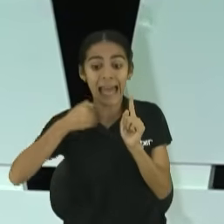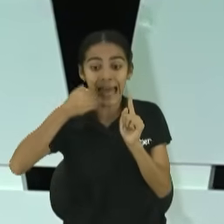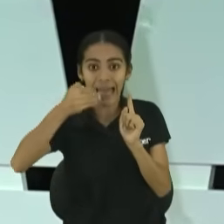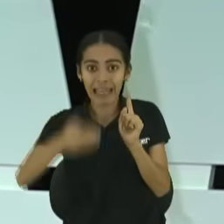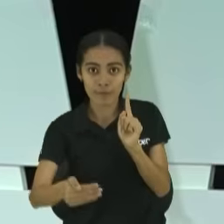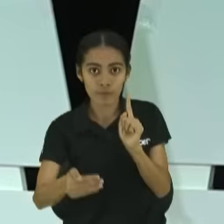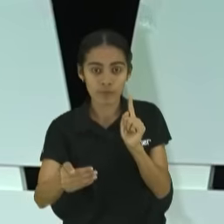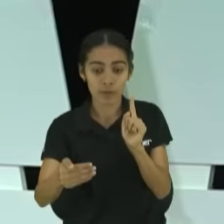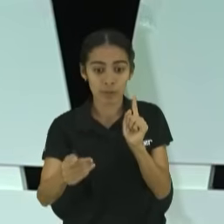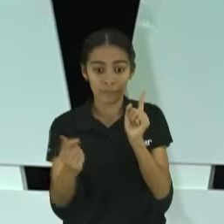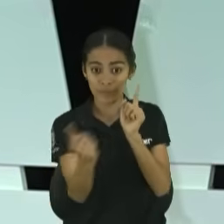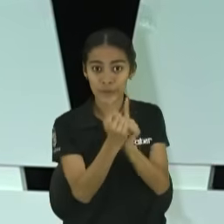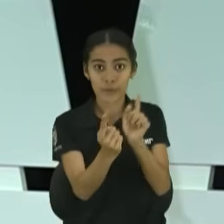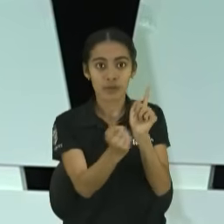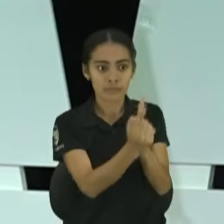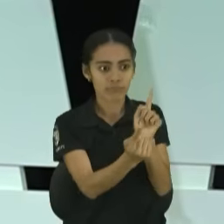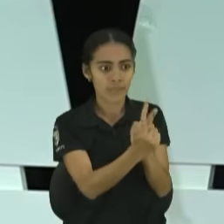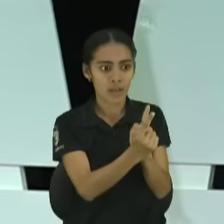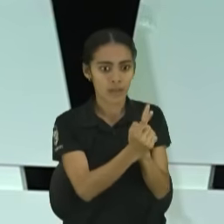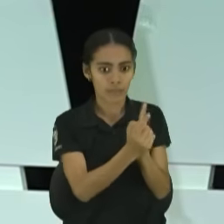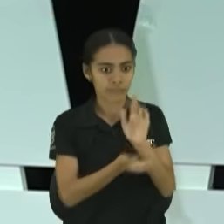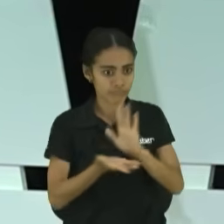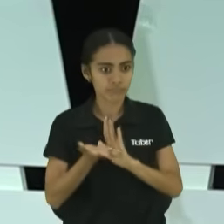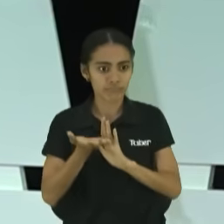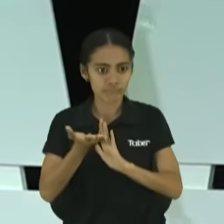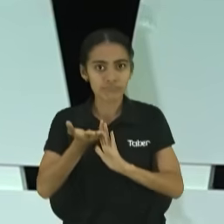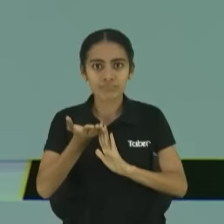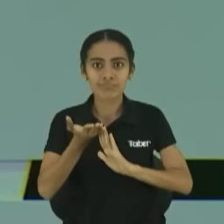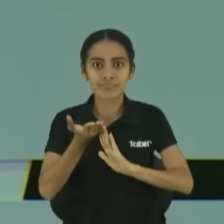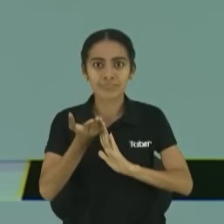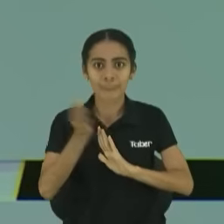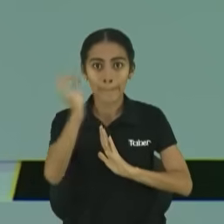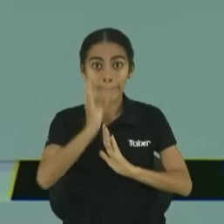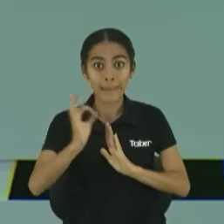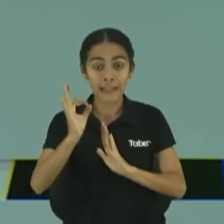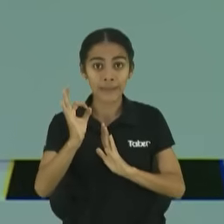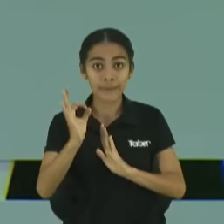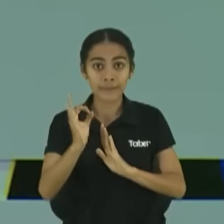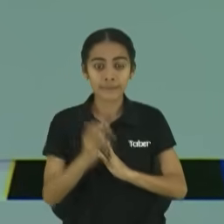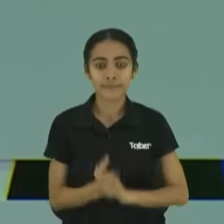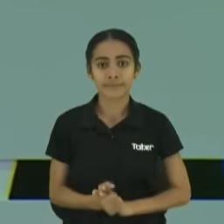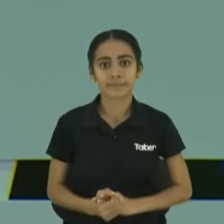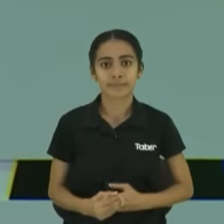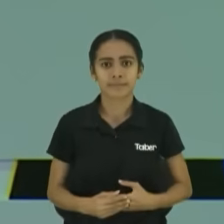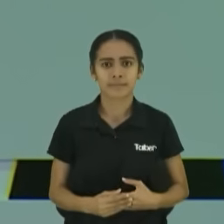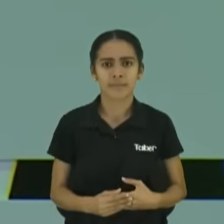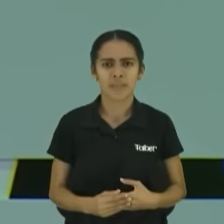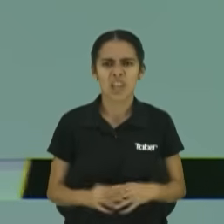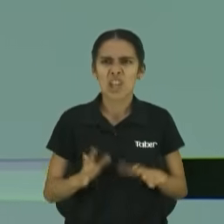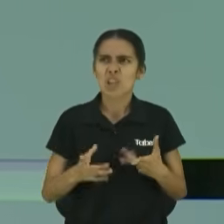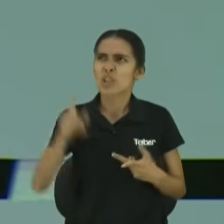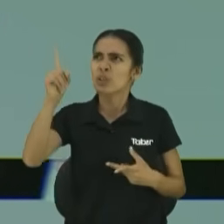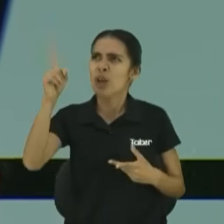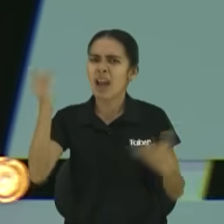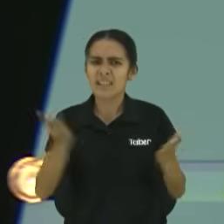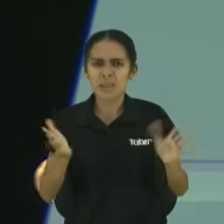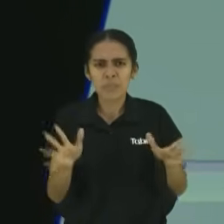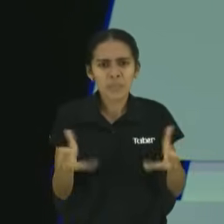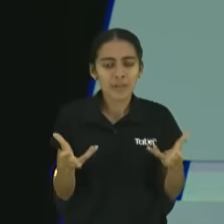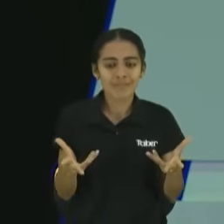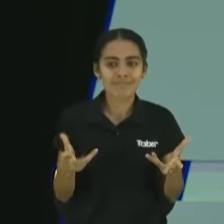errores, los ha prosperado. Es algo que no podemos negar. ¿Y por qué lo hace Dios? Porque le da la